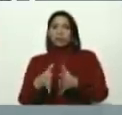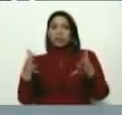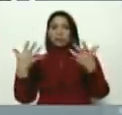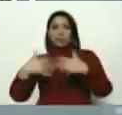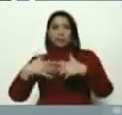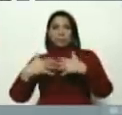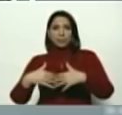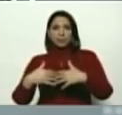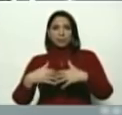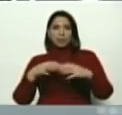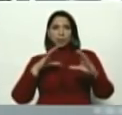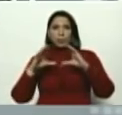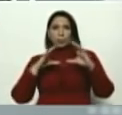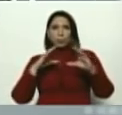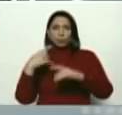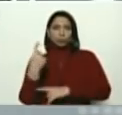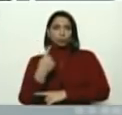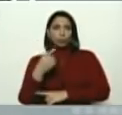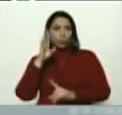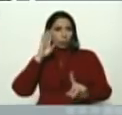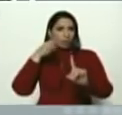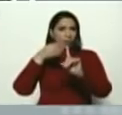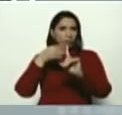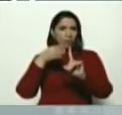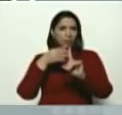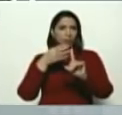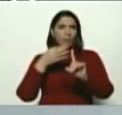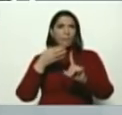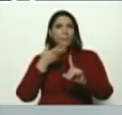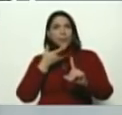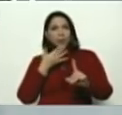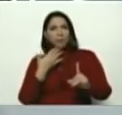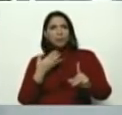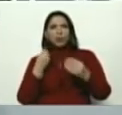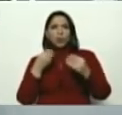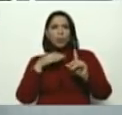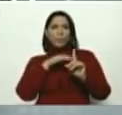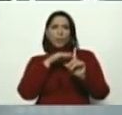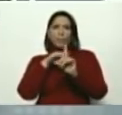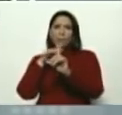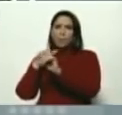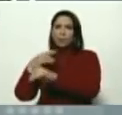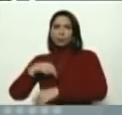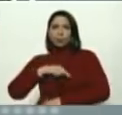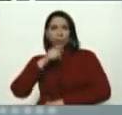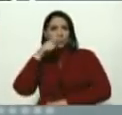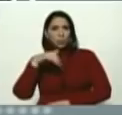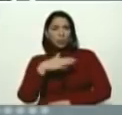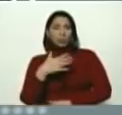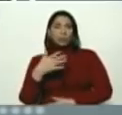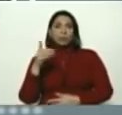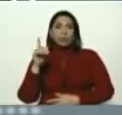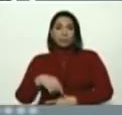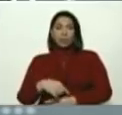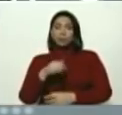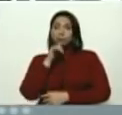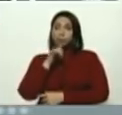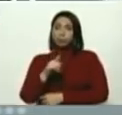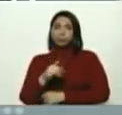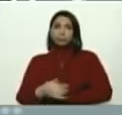corporaciones mediáticas que solo se dedican al ataque a nuestro pueblo. Presidente, bueno, así como usted lo